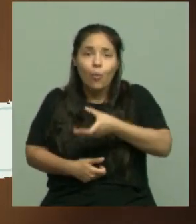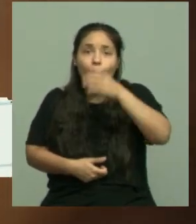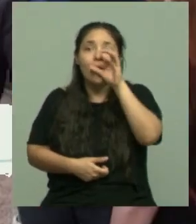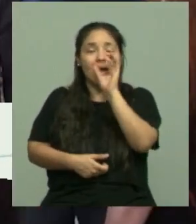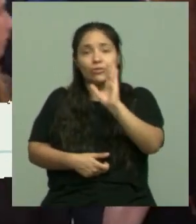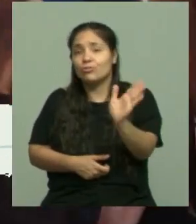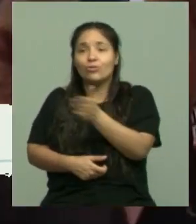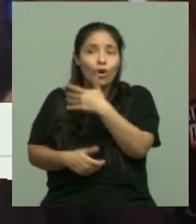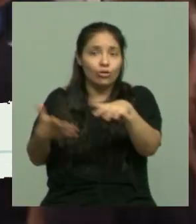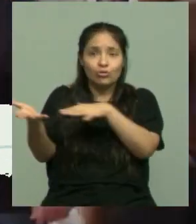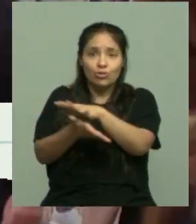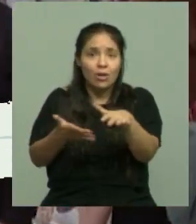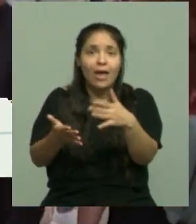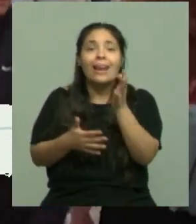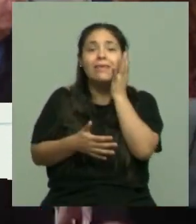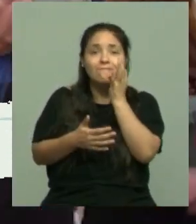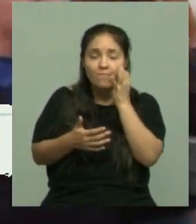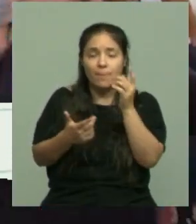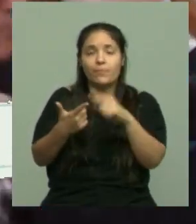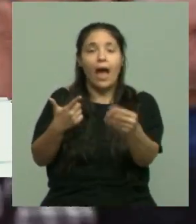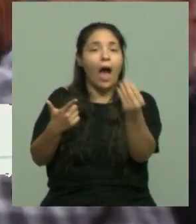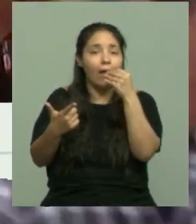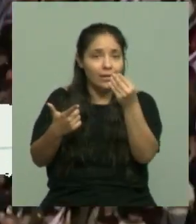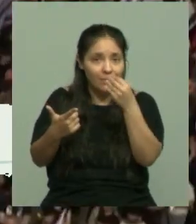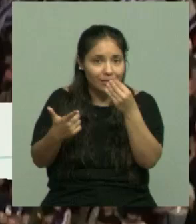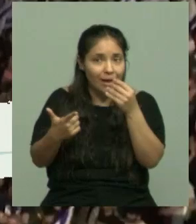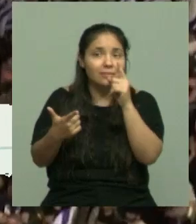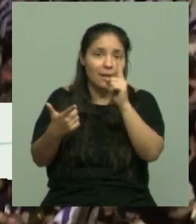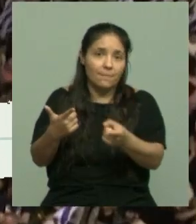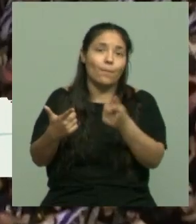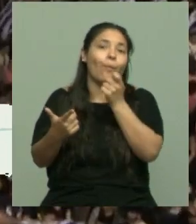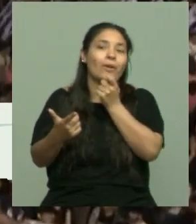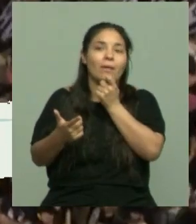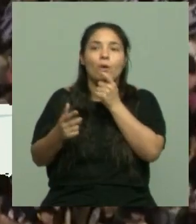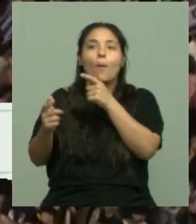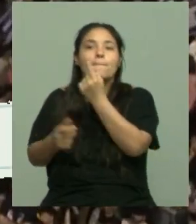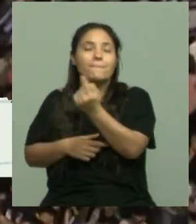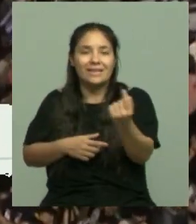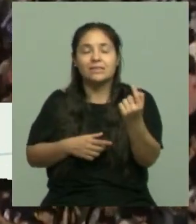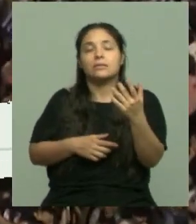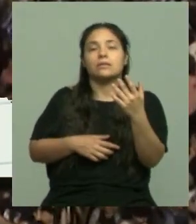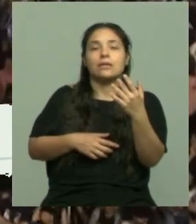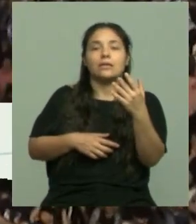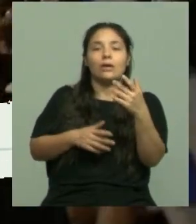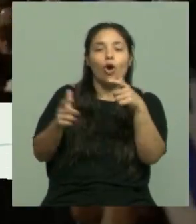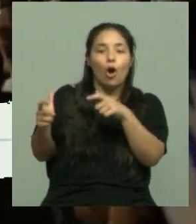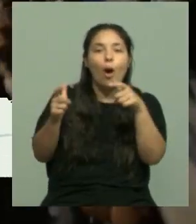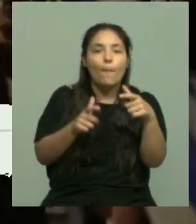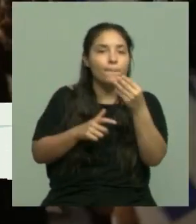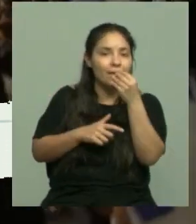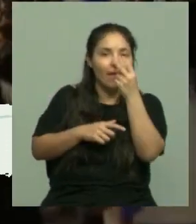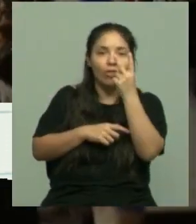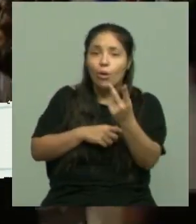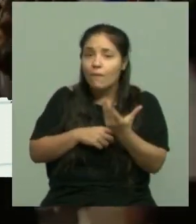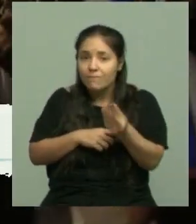todos sus ciudadanos, para que puedan alimentarse al menos con 2 comidas, niños, mujeres y hombres,